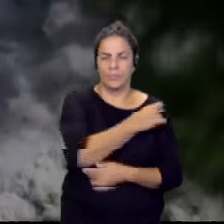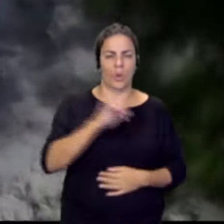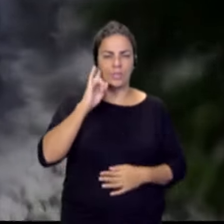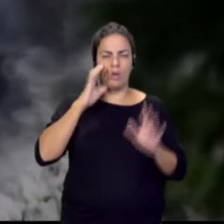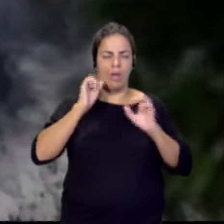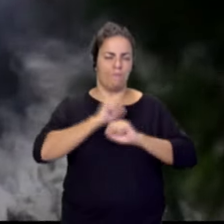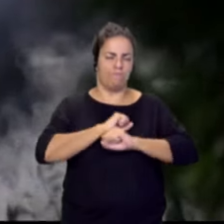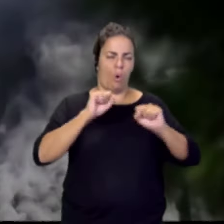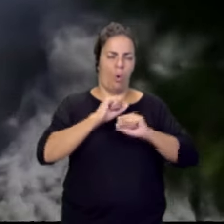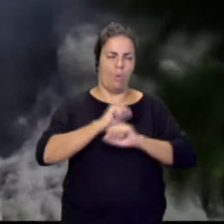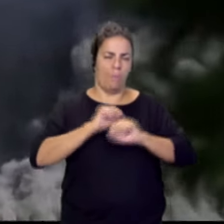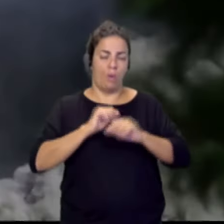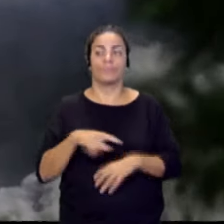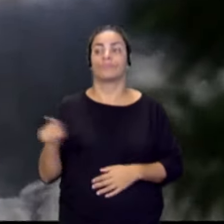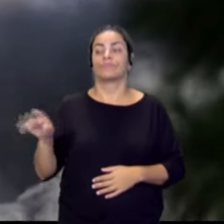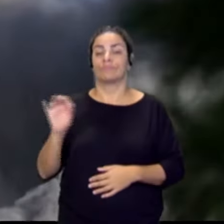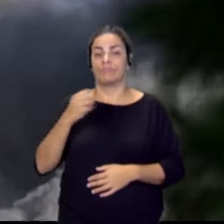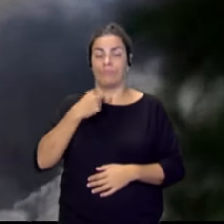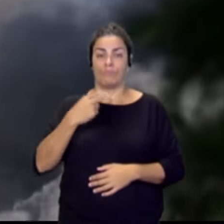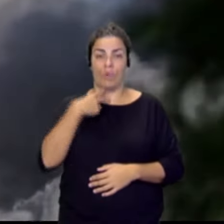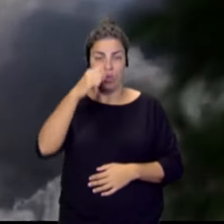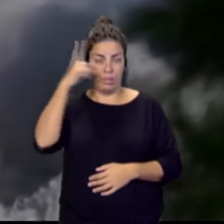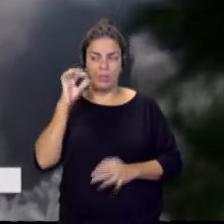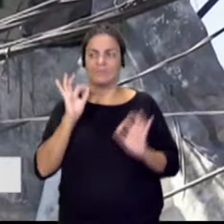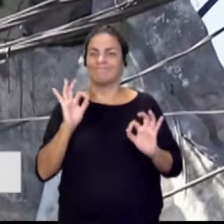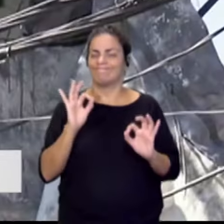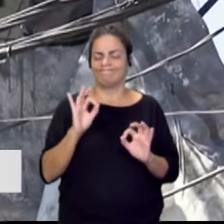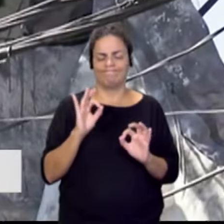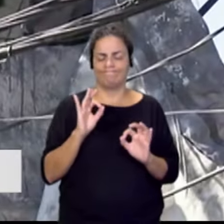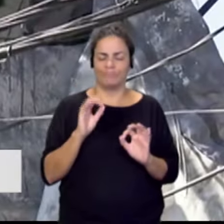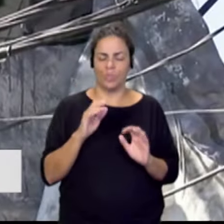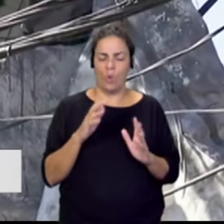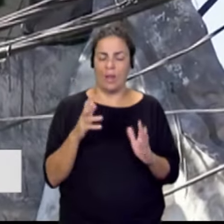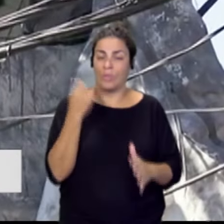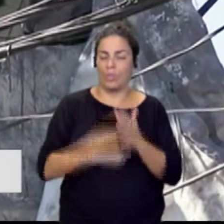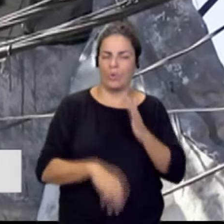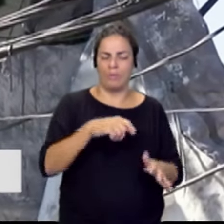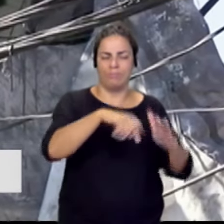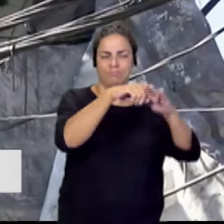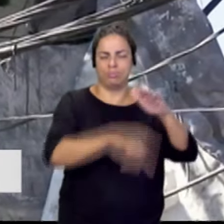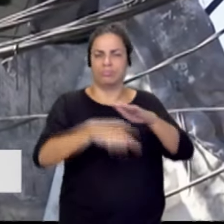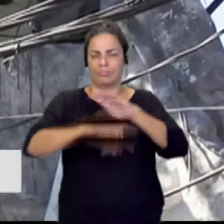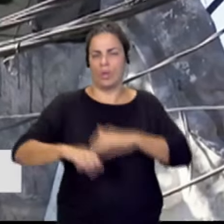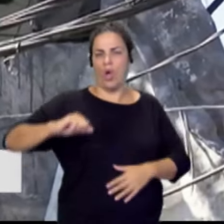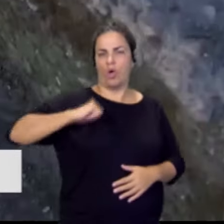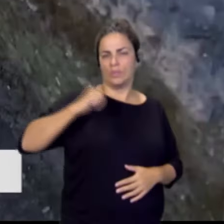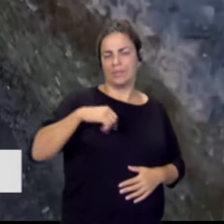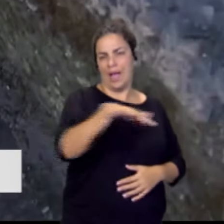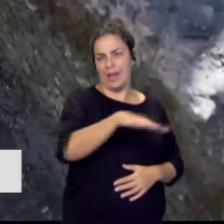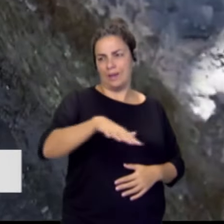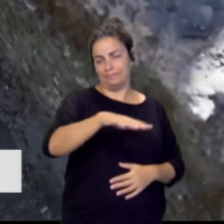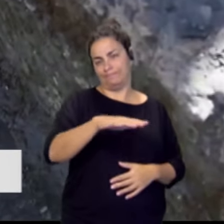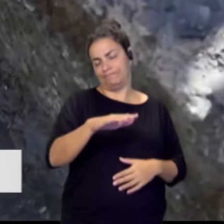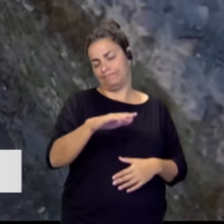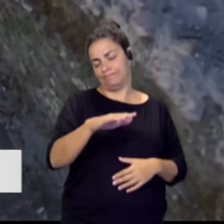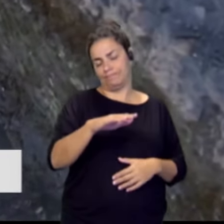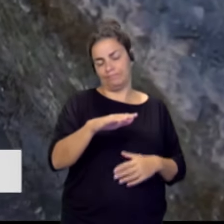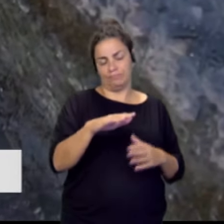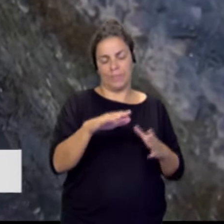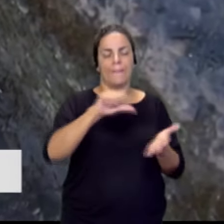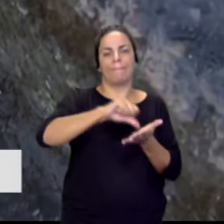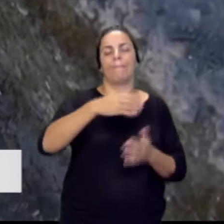Especialmente graves han sido los ataques contra 2 hospitales en la zona sur de Beirut, feudos de Hezbollah. En la vecina Gaa,